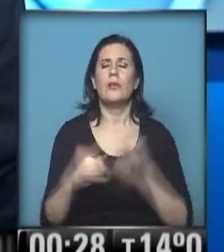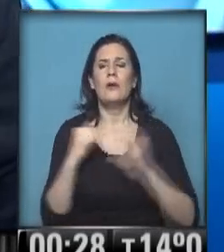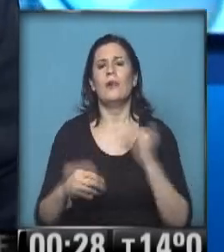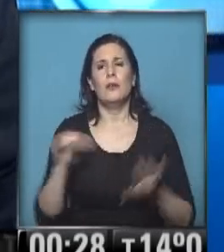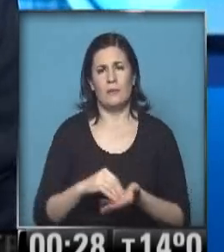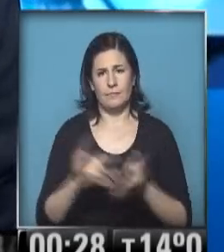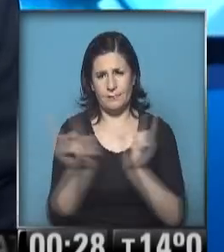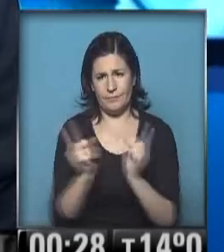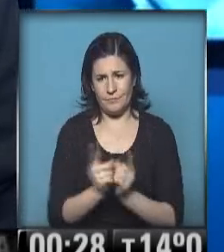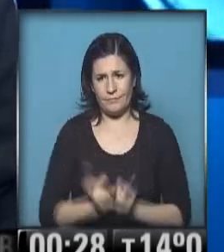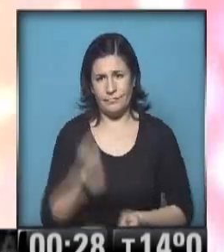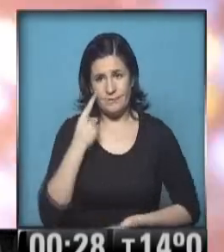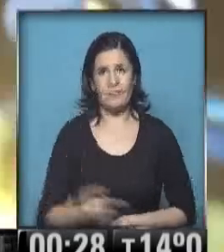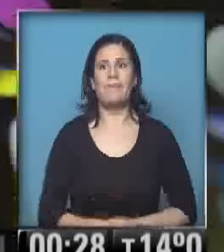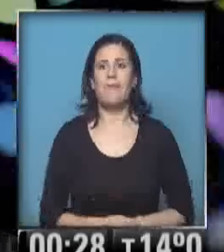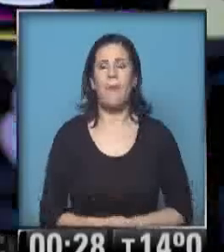información en este picado de noticias.